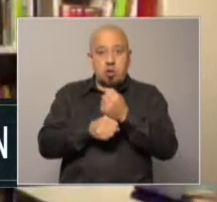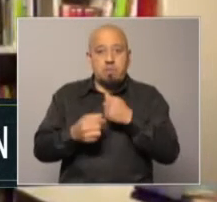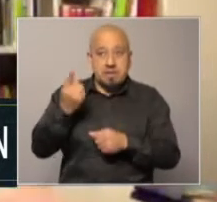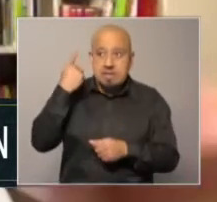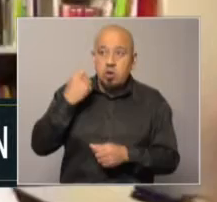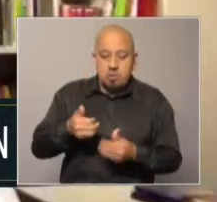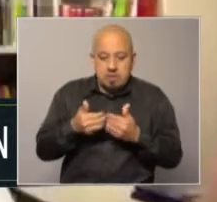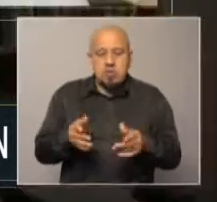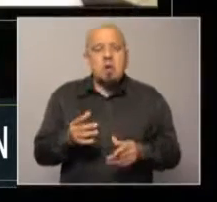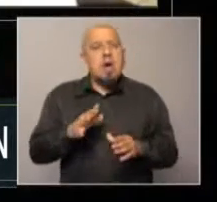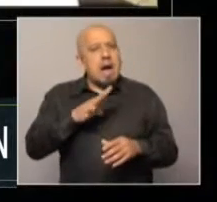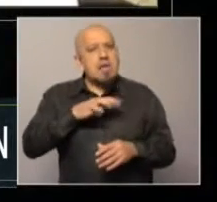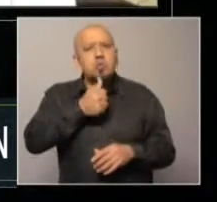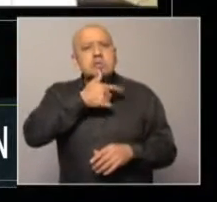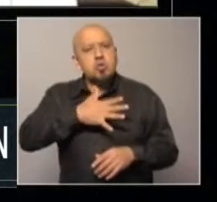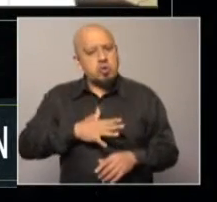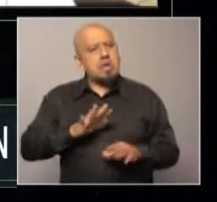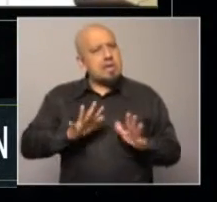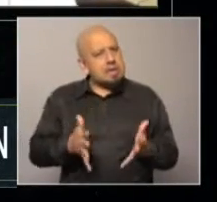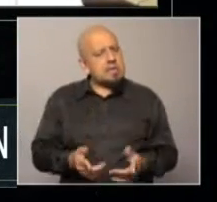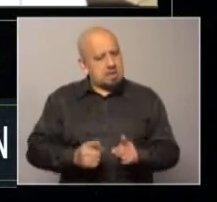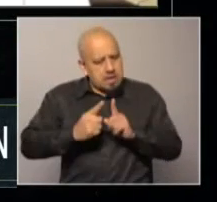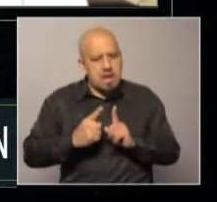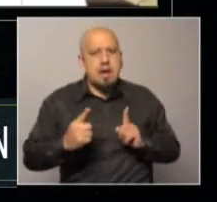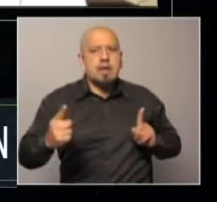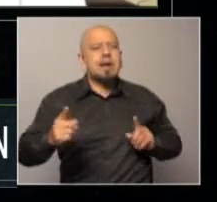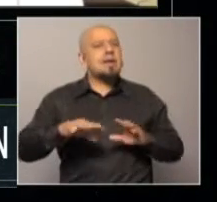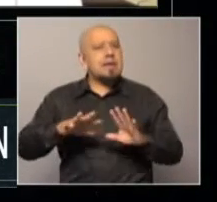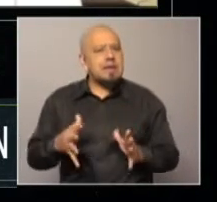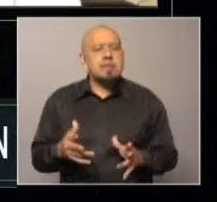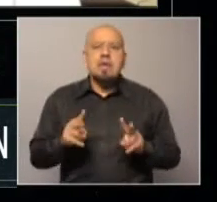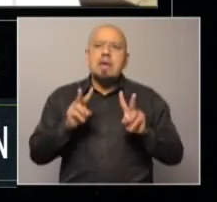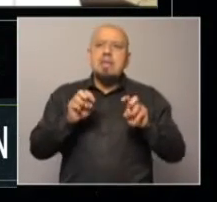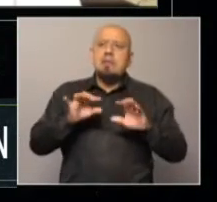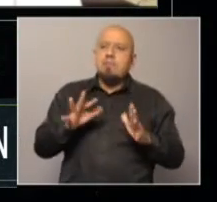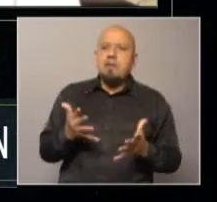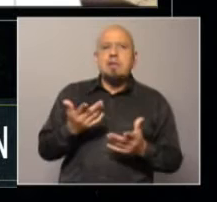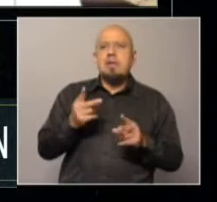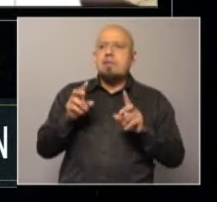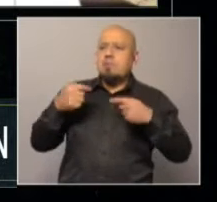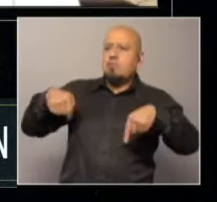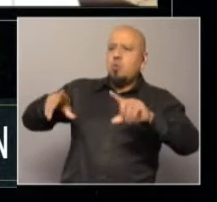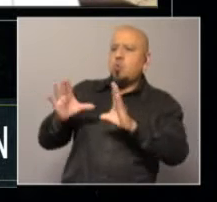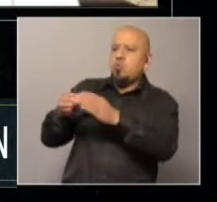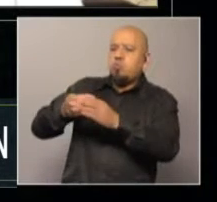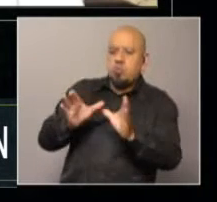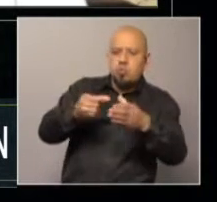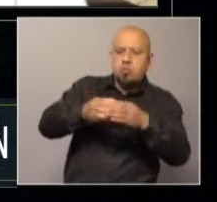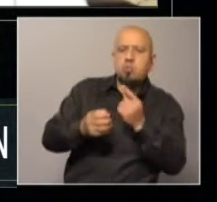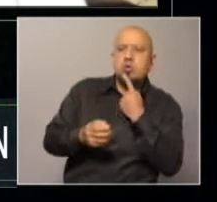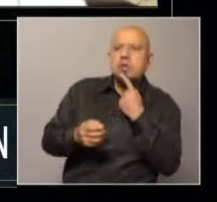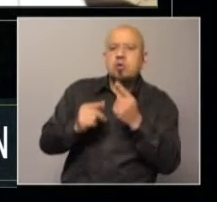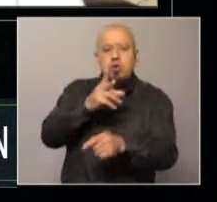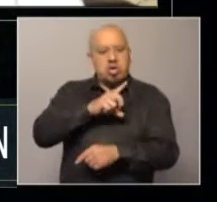pero también hay una historia un poco más larga que tiene que ver con la desafección política, con los partidos políticos.